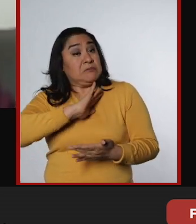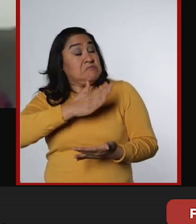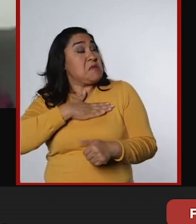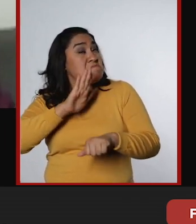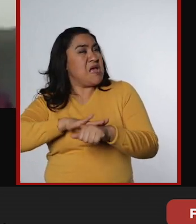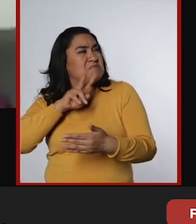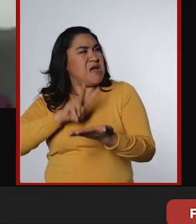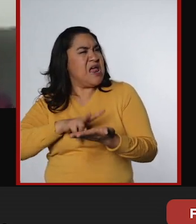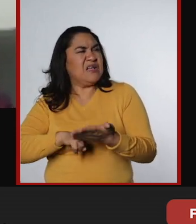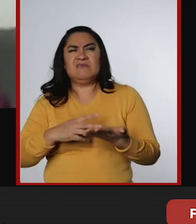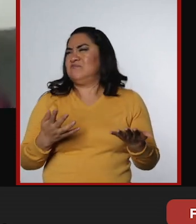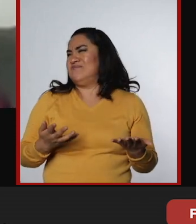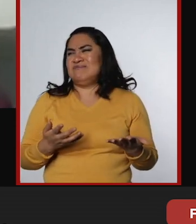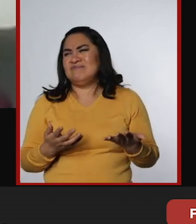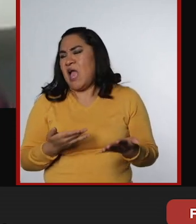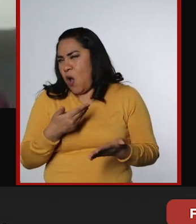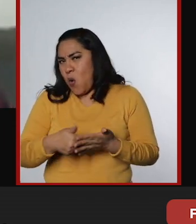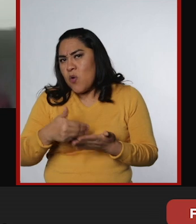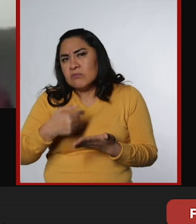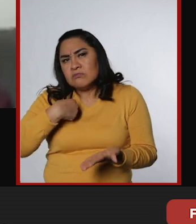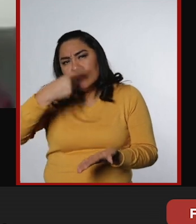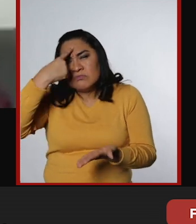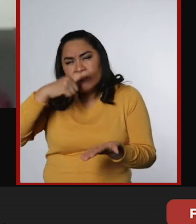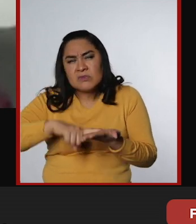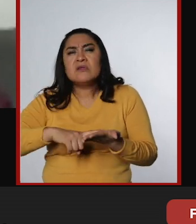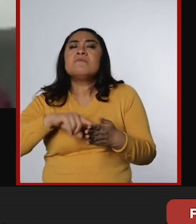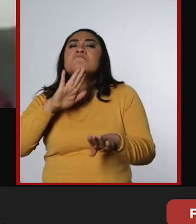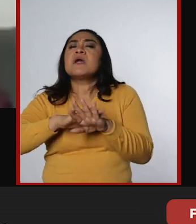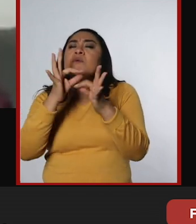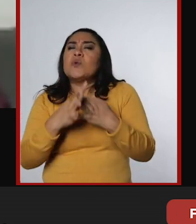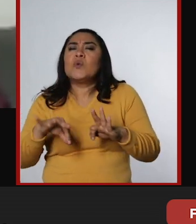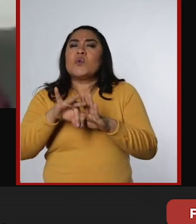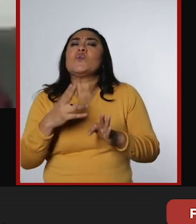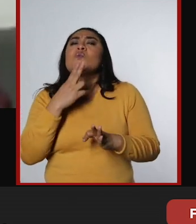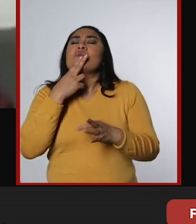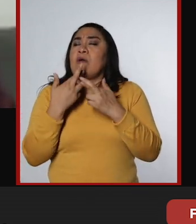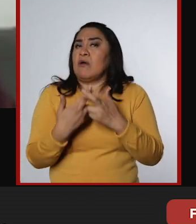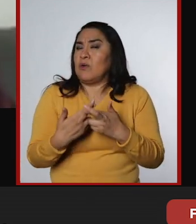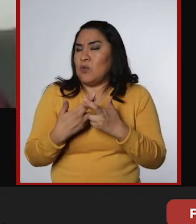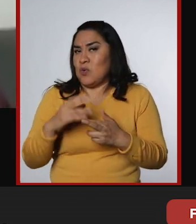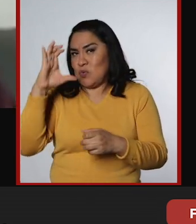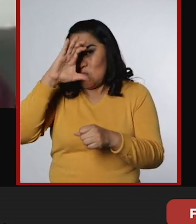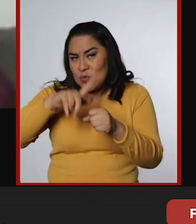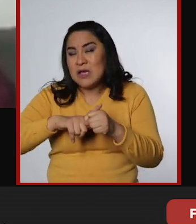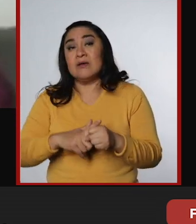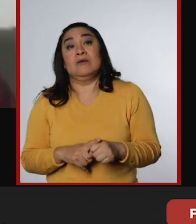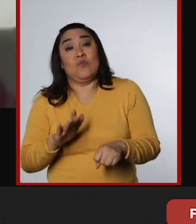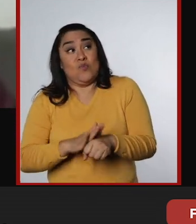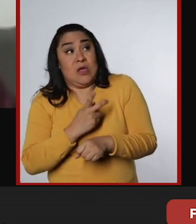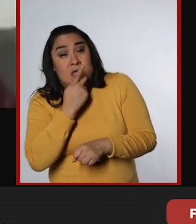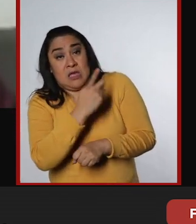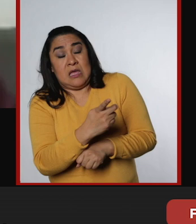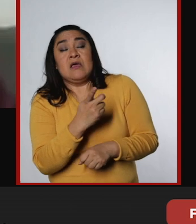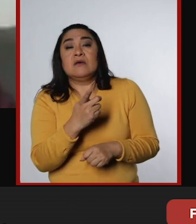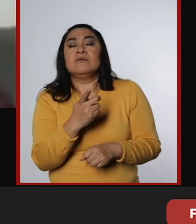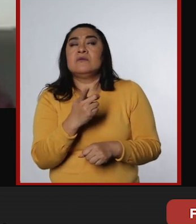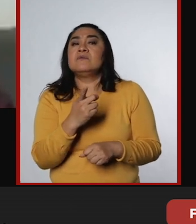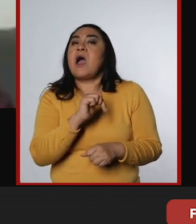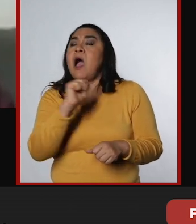lo más valioso. Yo creo que ahora lo que marca la riqueza cultural, por eso la ONU, por eso algunos organismos